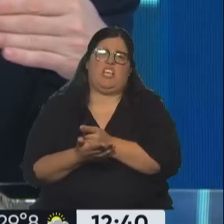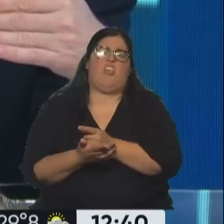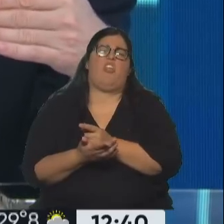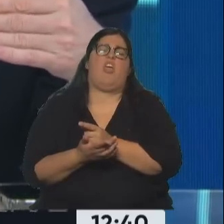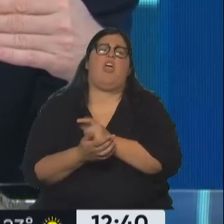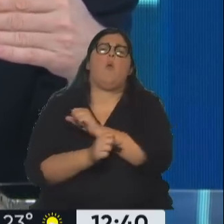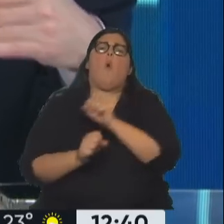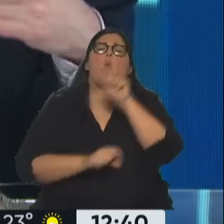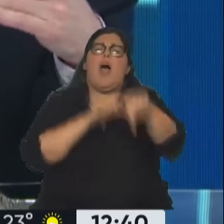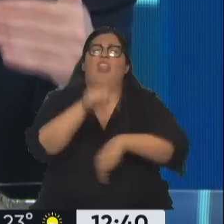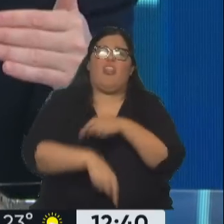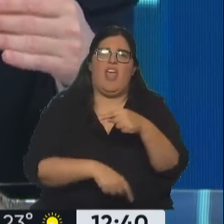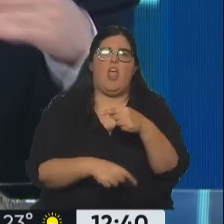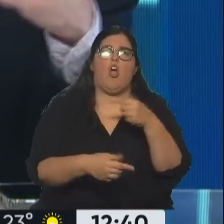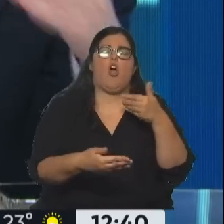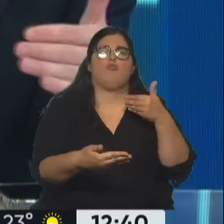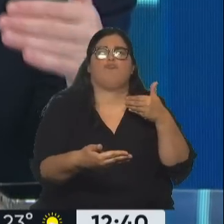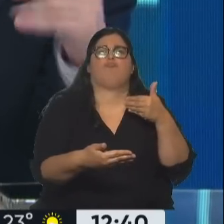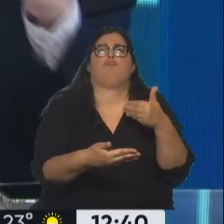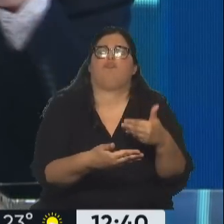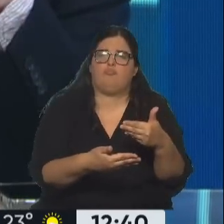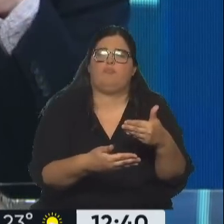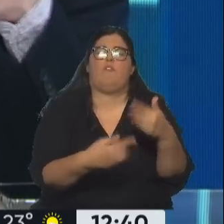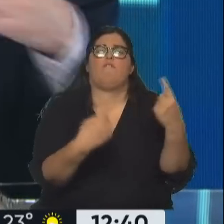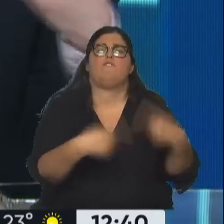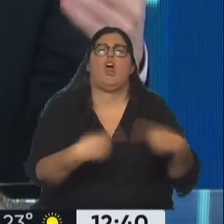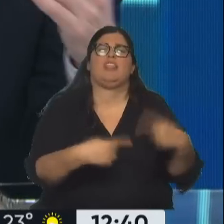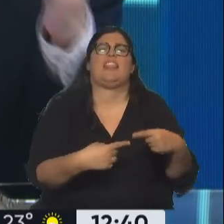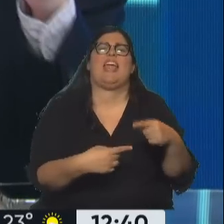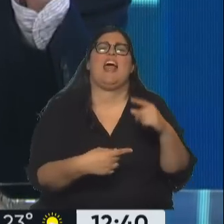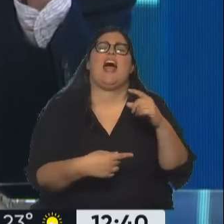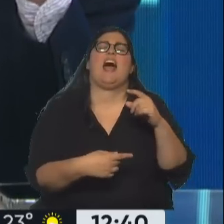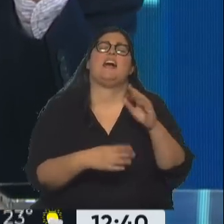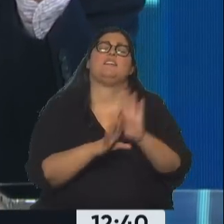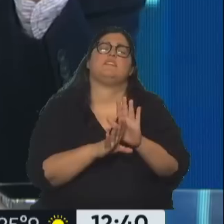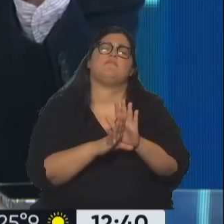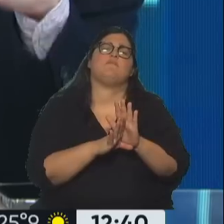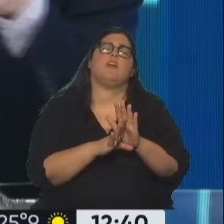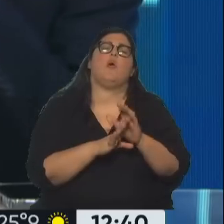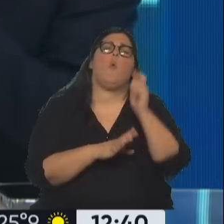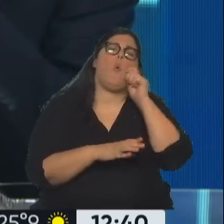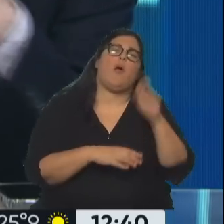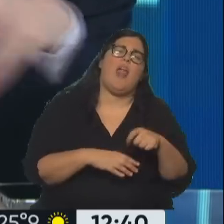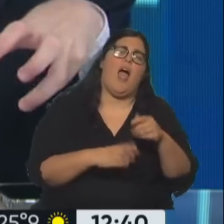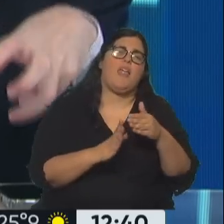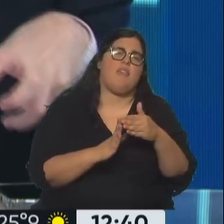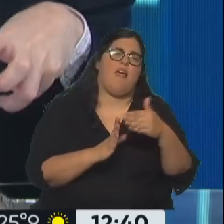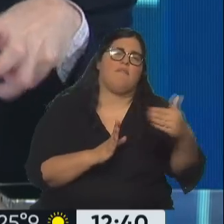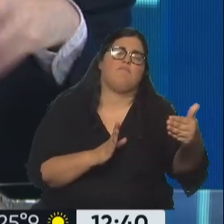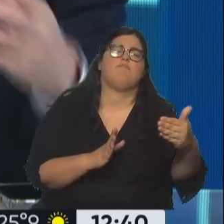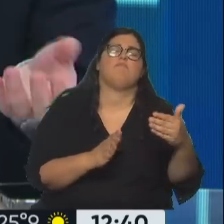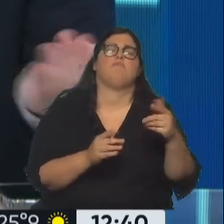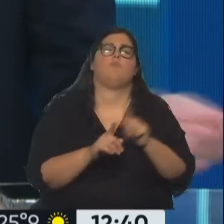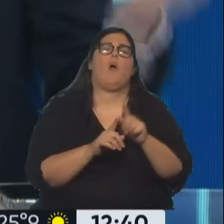cada vez más también a fronteras orientales, digamos, de Ucrania, que se van extendiendo